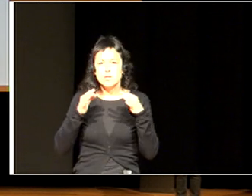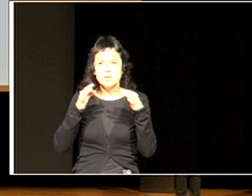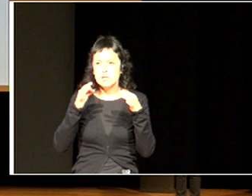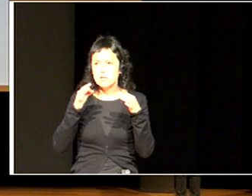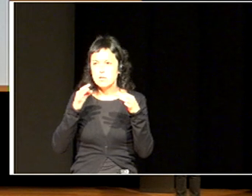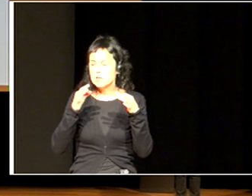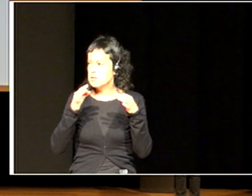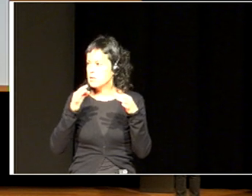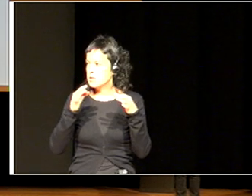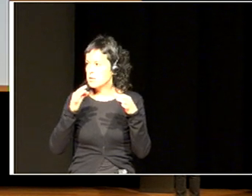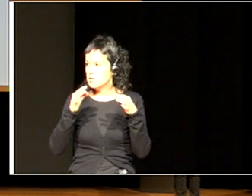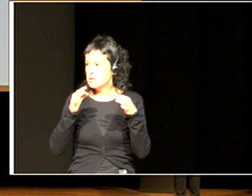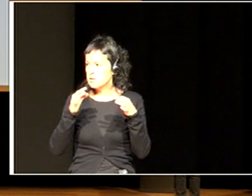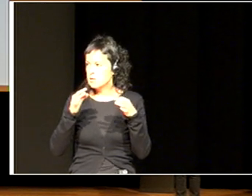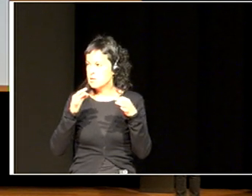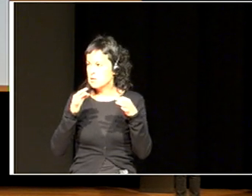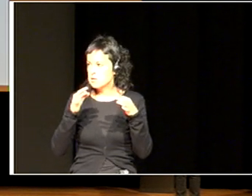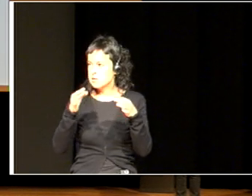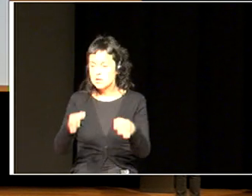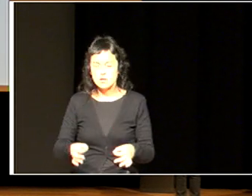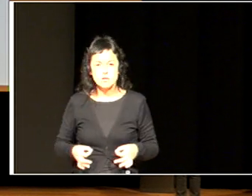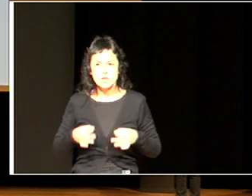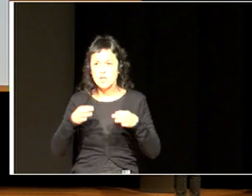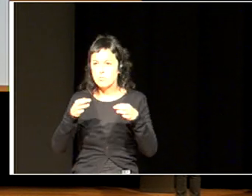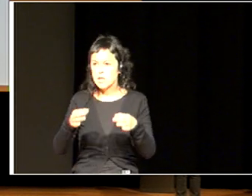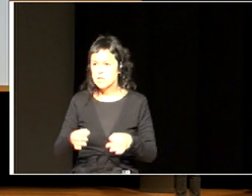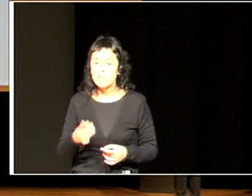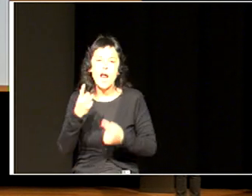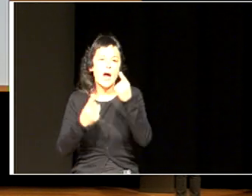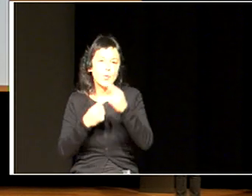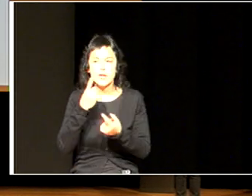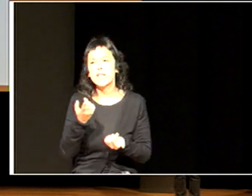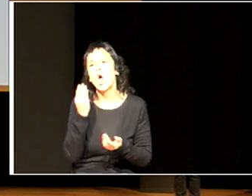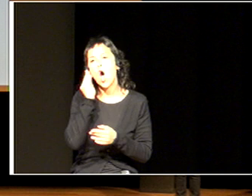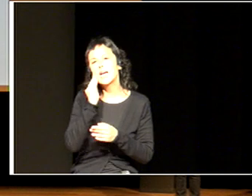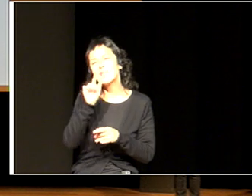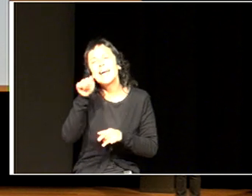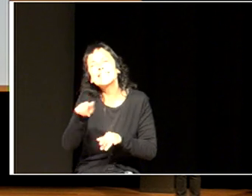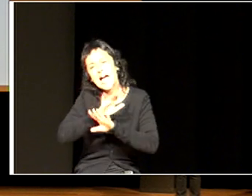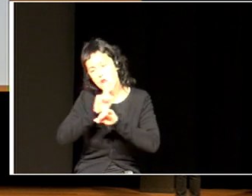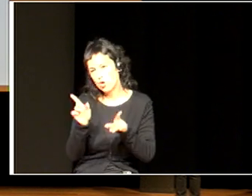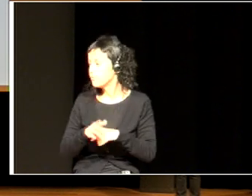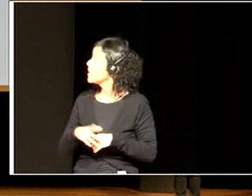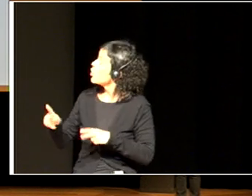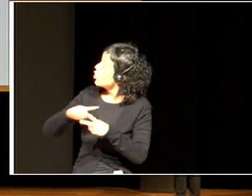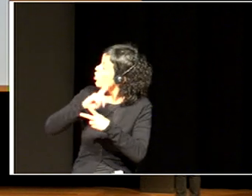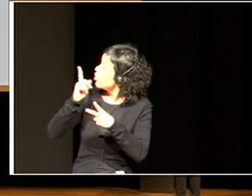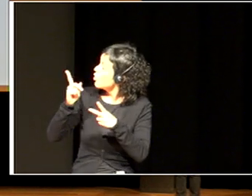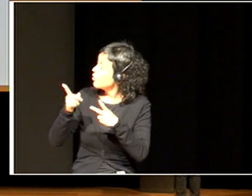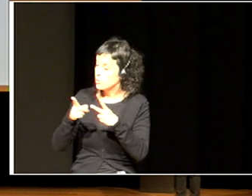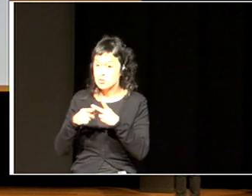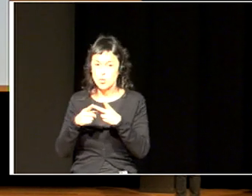o no tal cremas o no tal no sé qué bien lado maternal de ahí no me meto